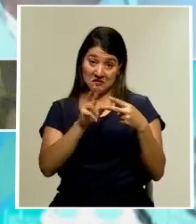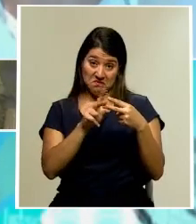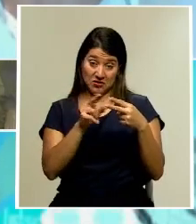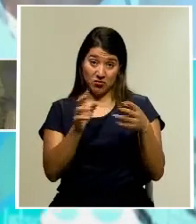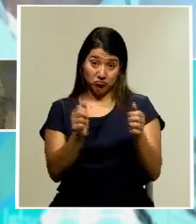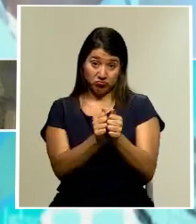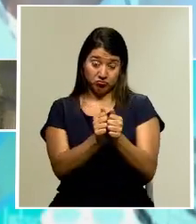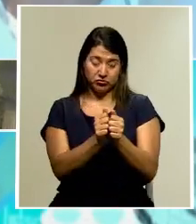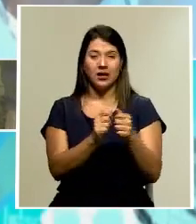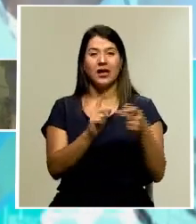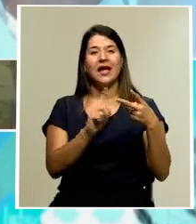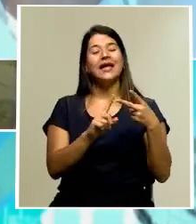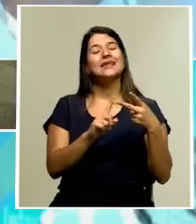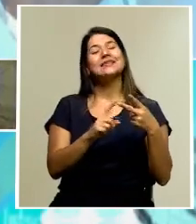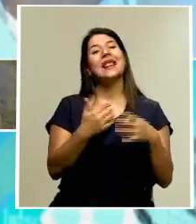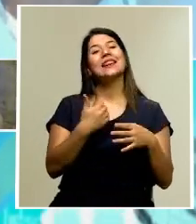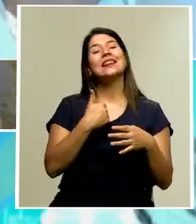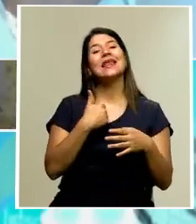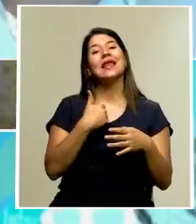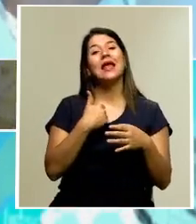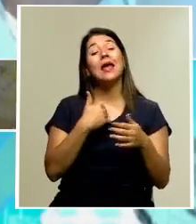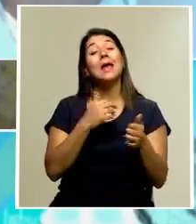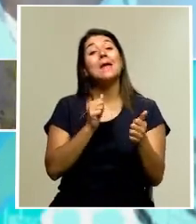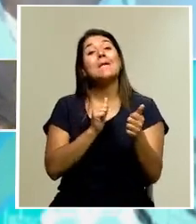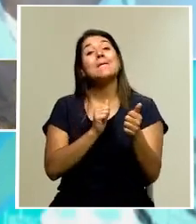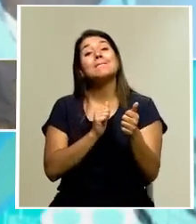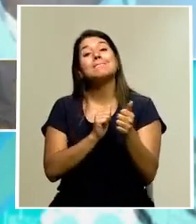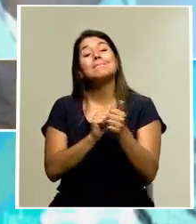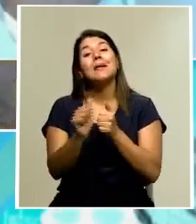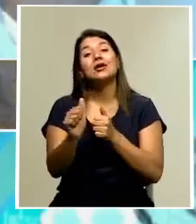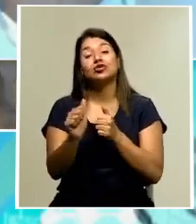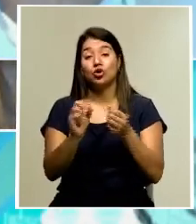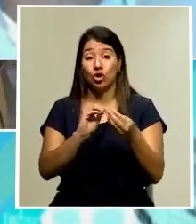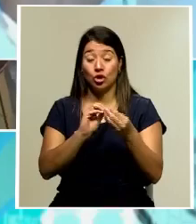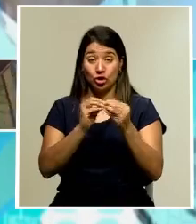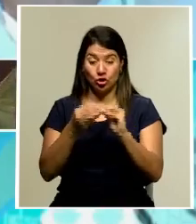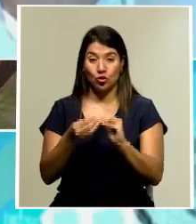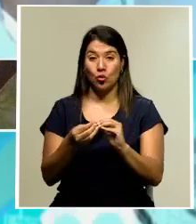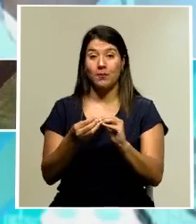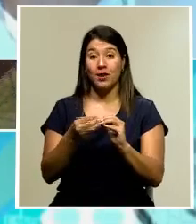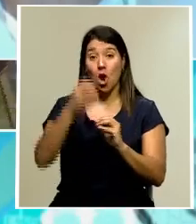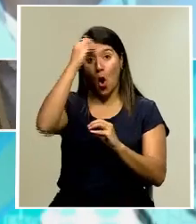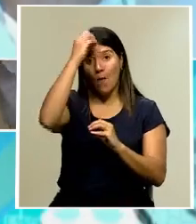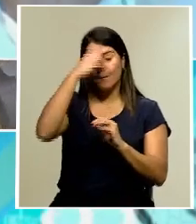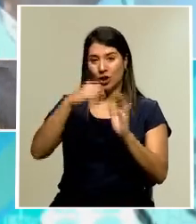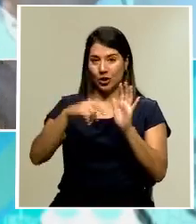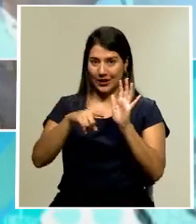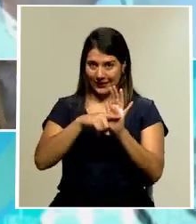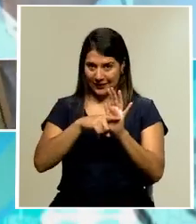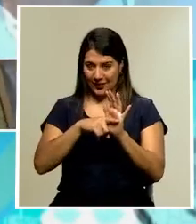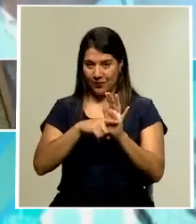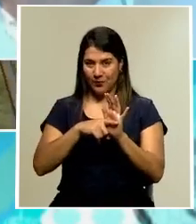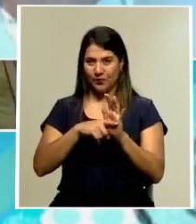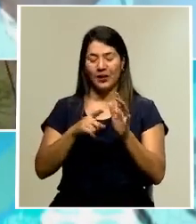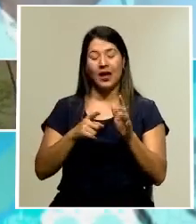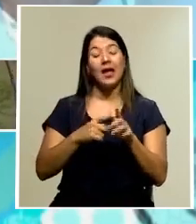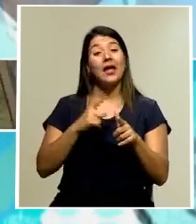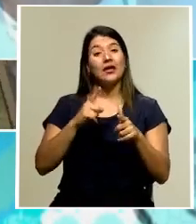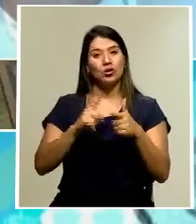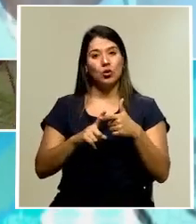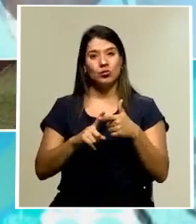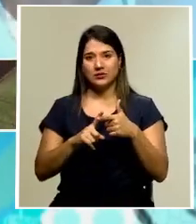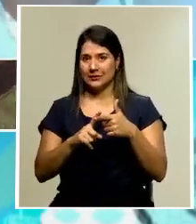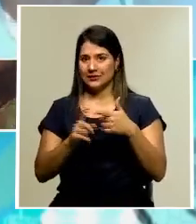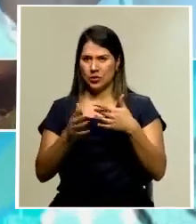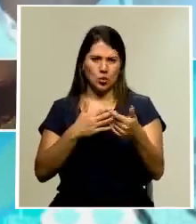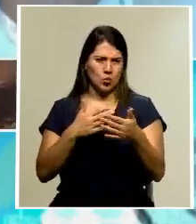con el mayor número, la mayor cantidad, la mayor proporción de opiniones negativas. Y esto independientemente de la